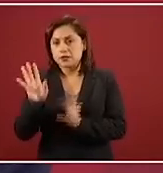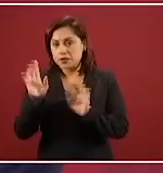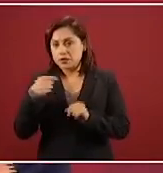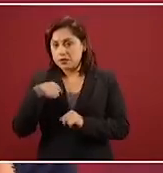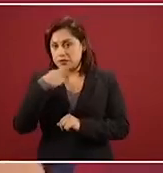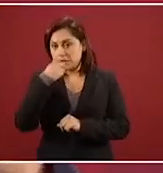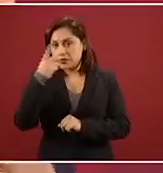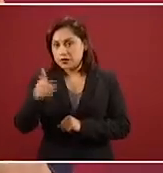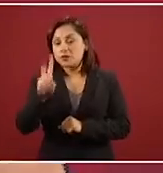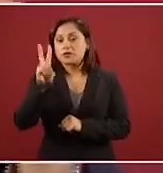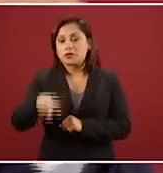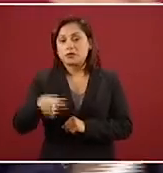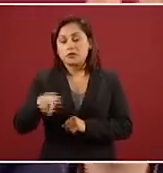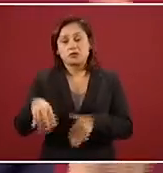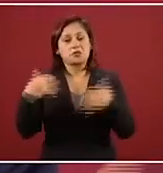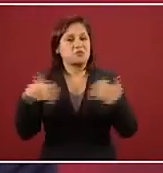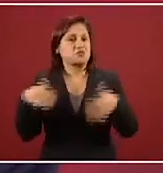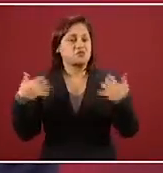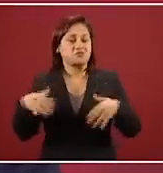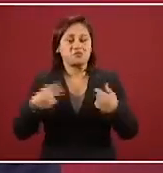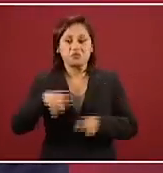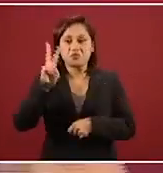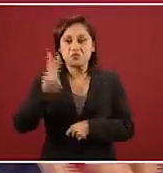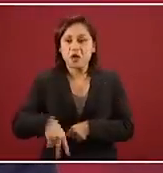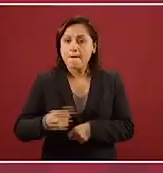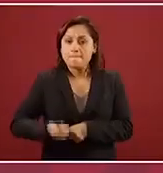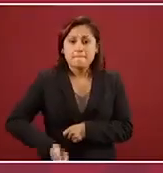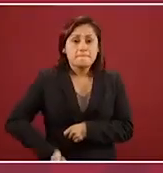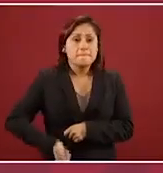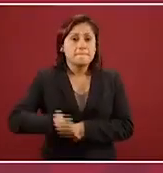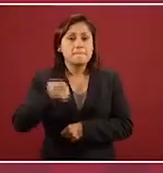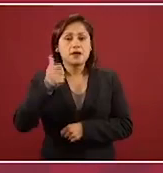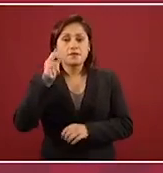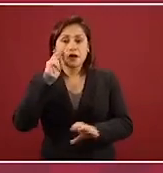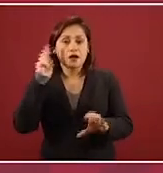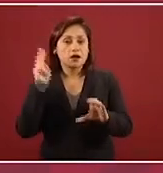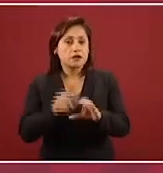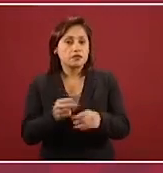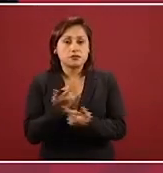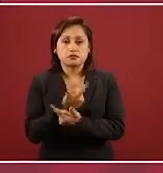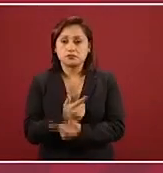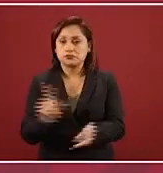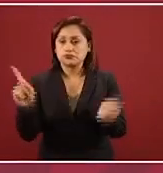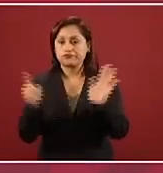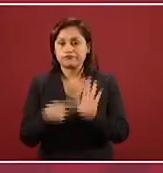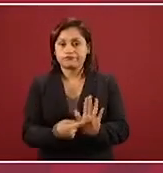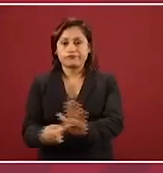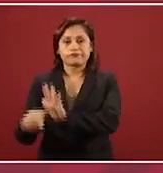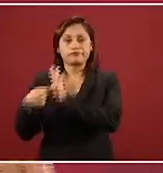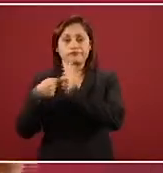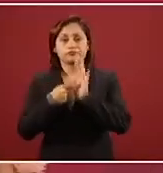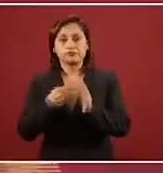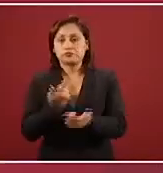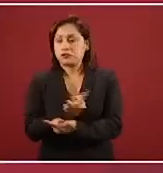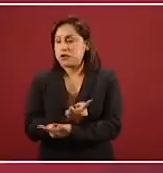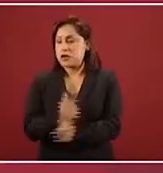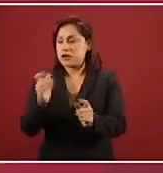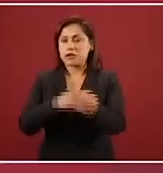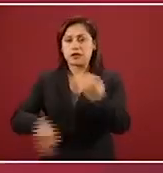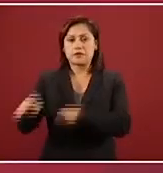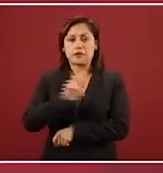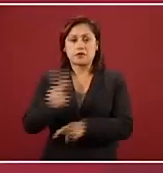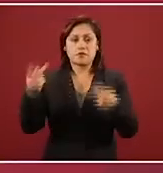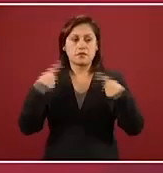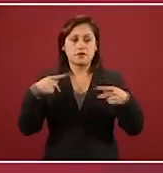exitosa, se abrió por primera vez de manera transparente, libre, cualquiera podía ingresar a la página